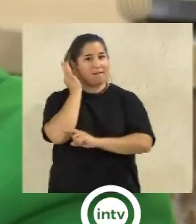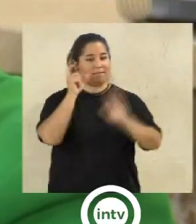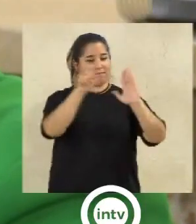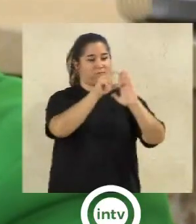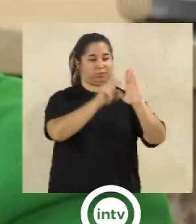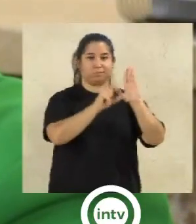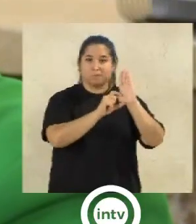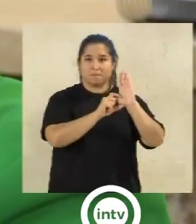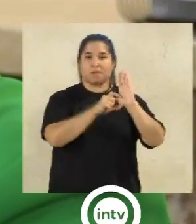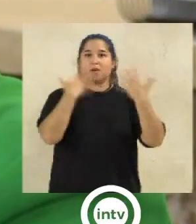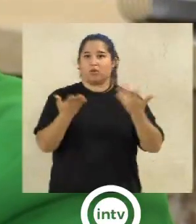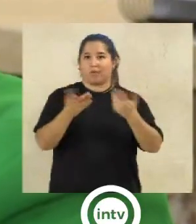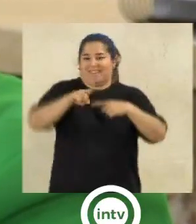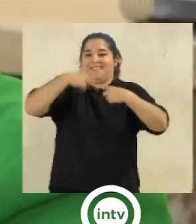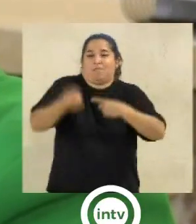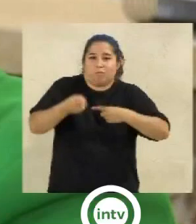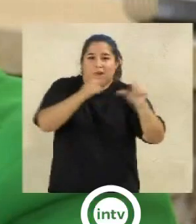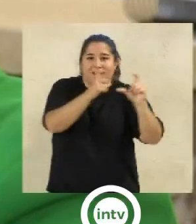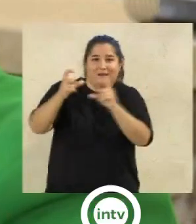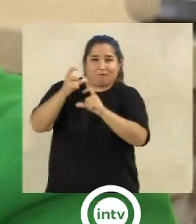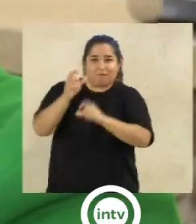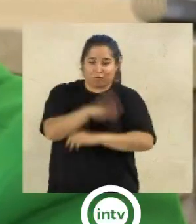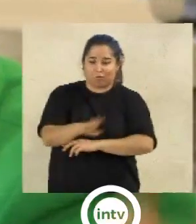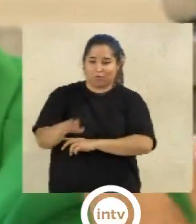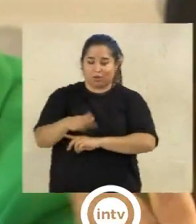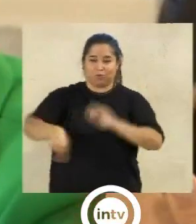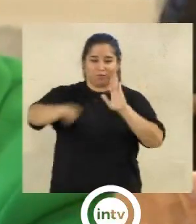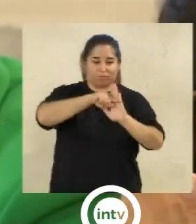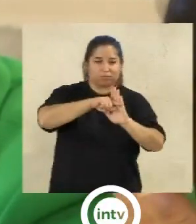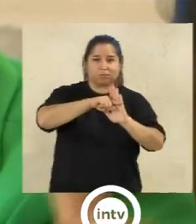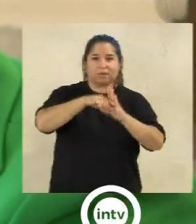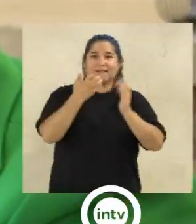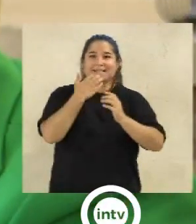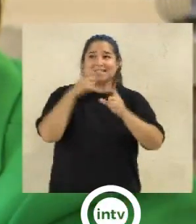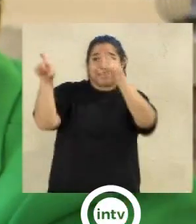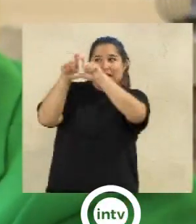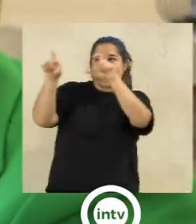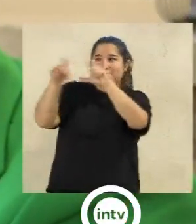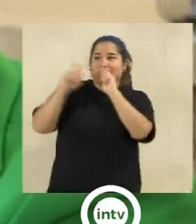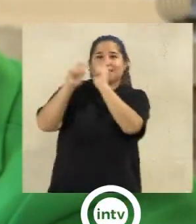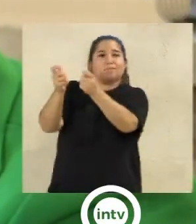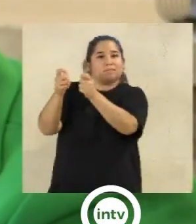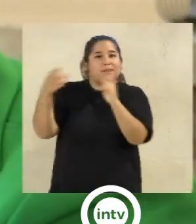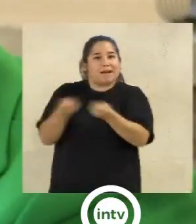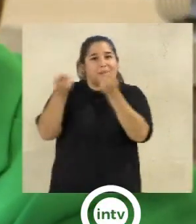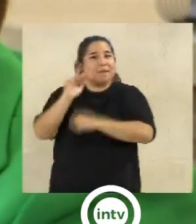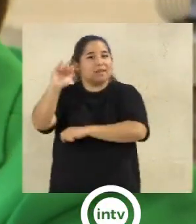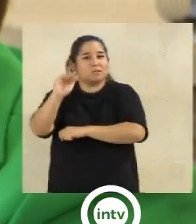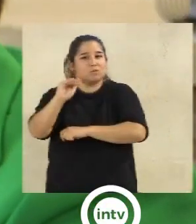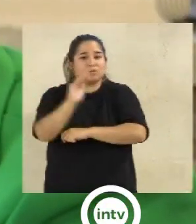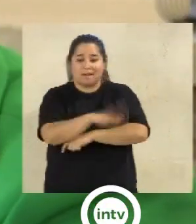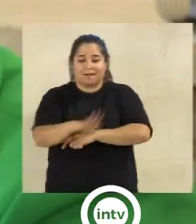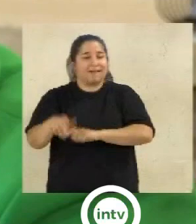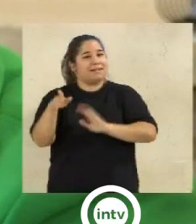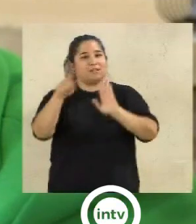publicarse la foto de un niño si en esta campaña presentada por la empresa adjudicataria no figura nada de eso esa es la